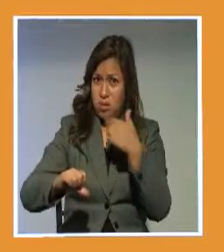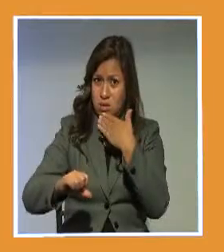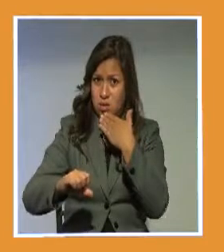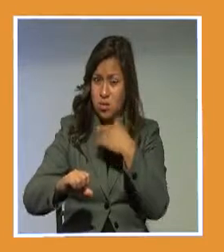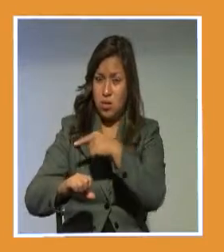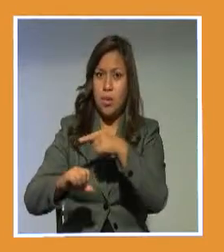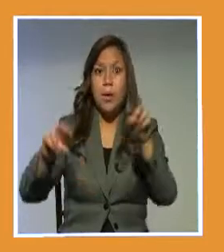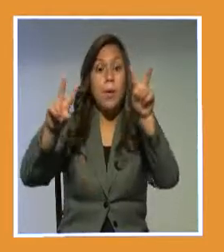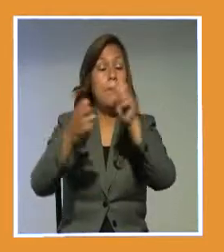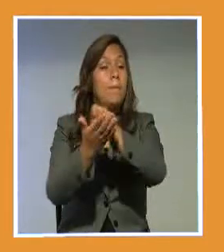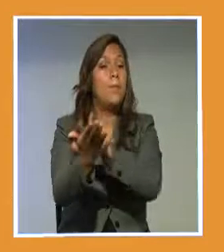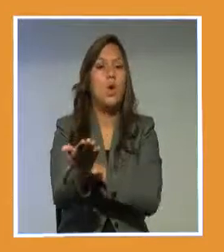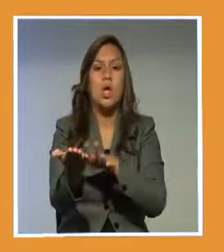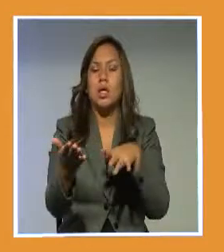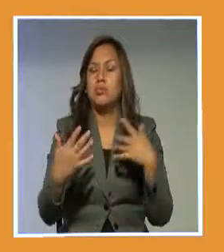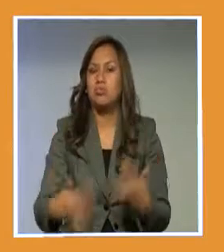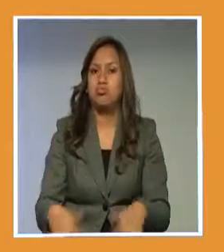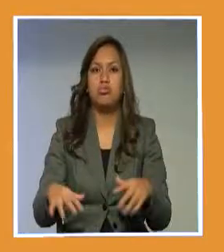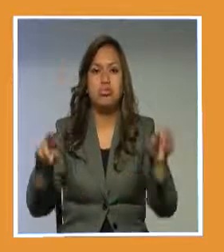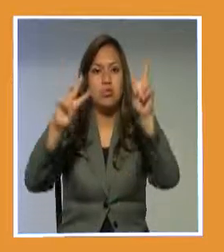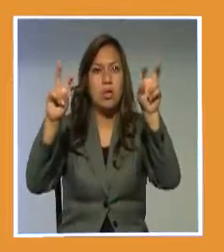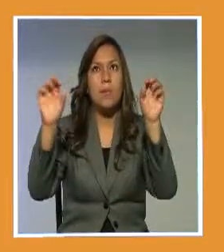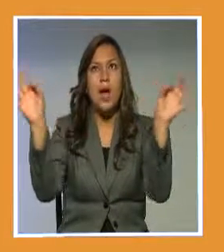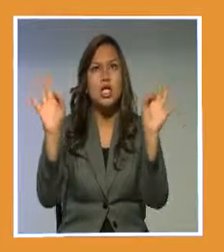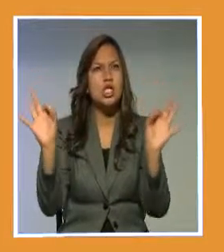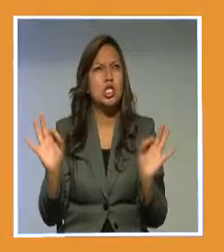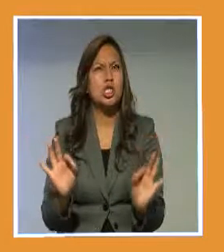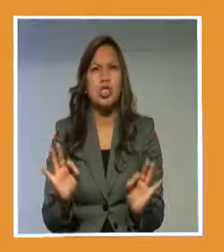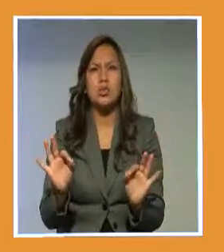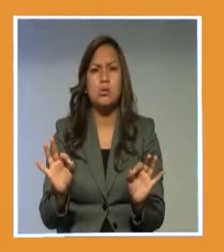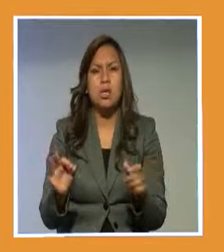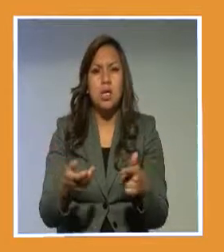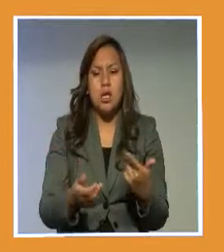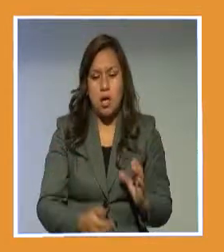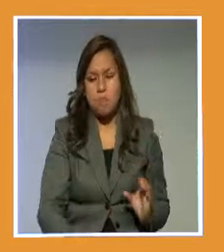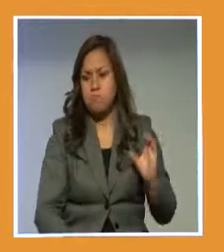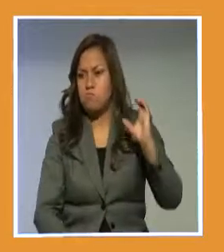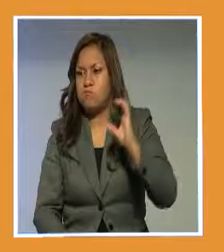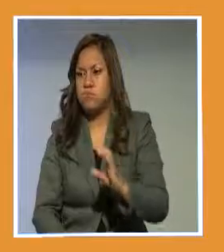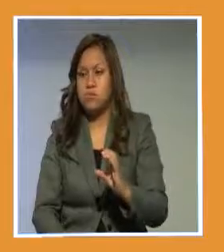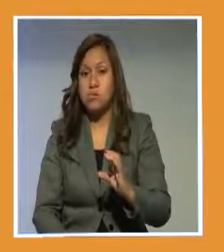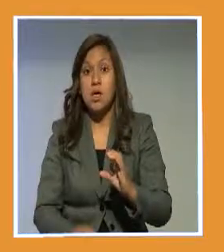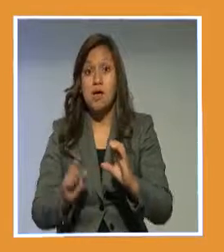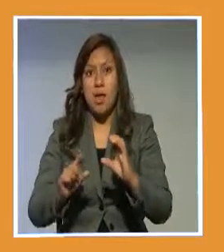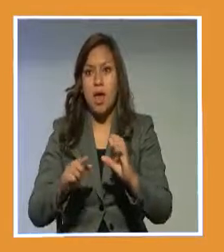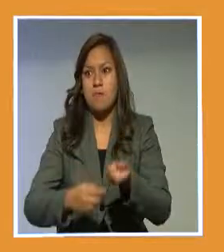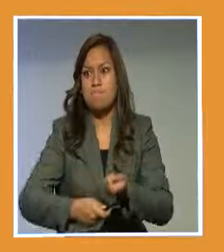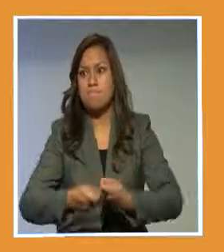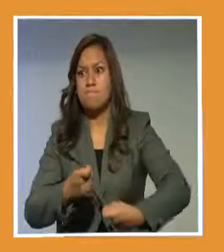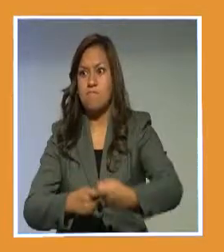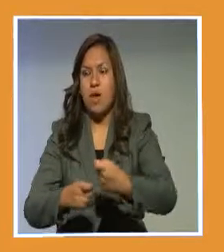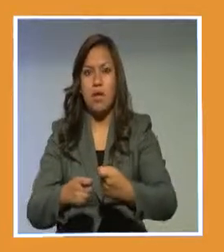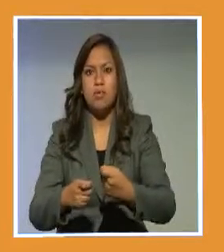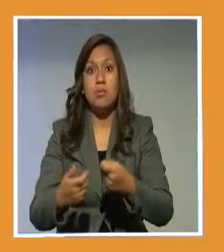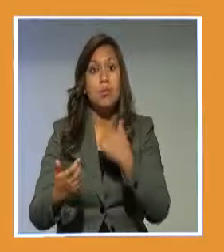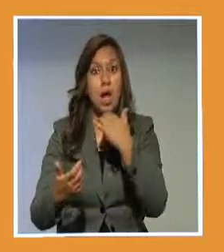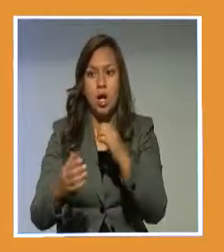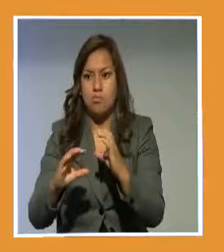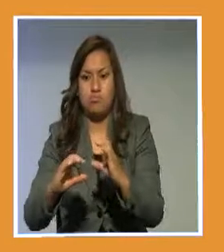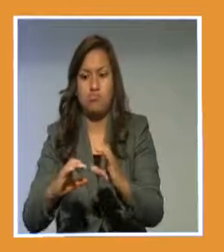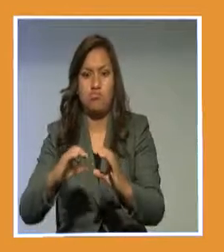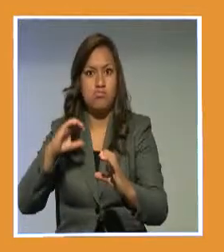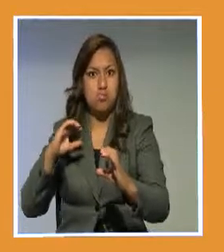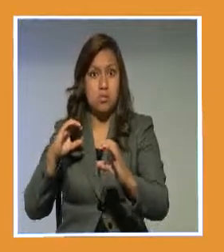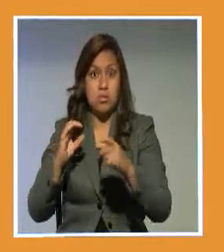gran escala que tengan que ver con recursos energéticos? Bueno, en este caso lo que estamos hablando es de los impuestos que se generan